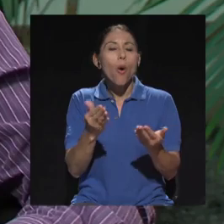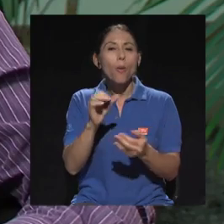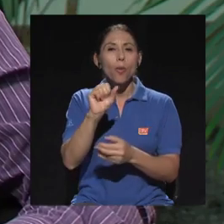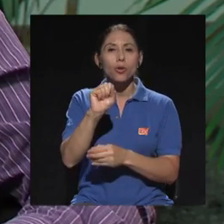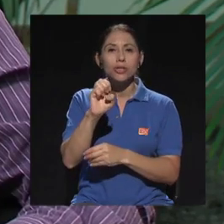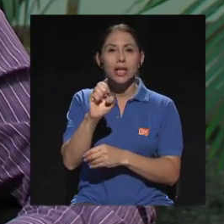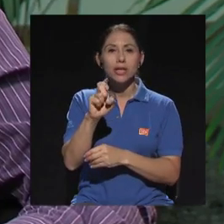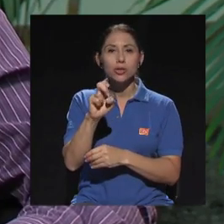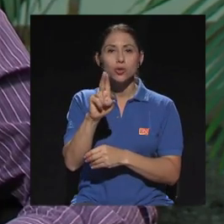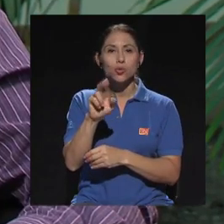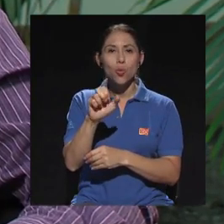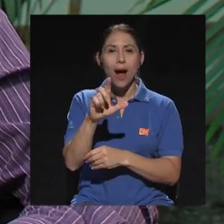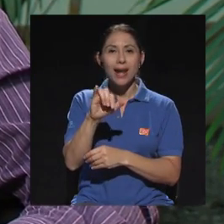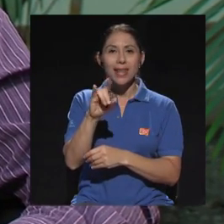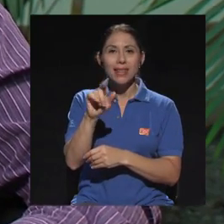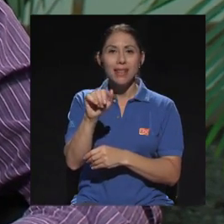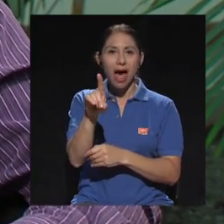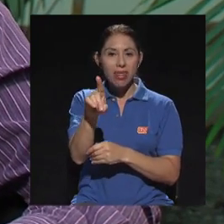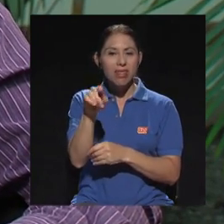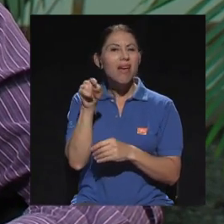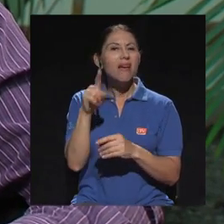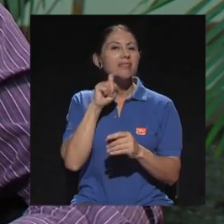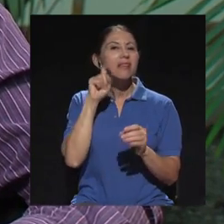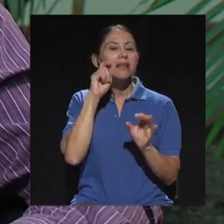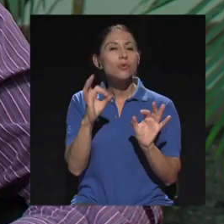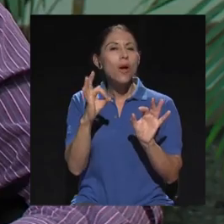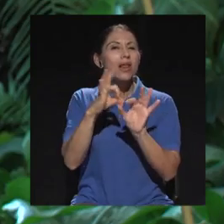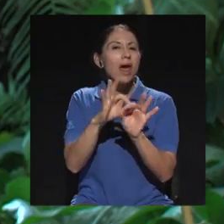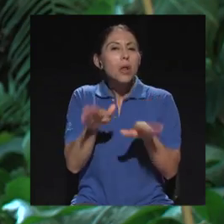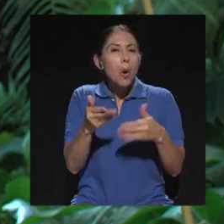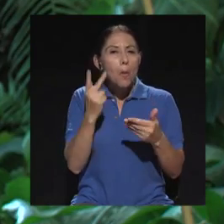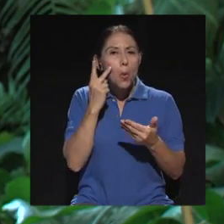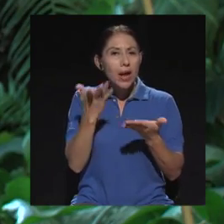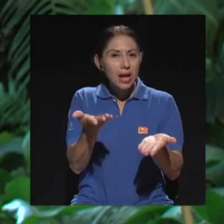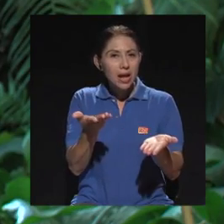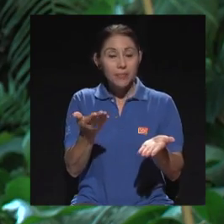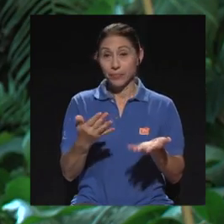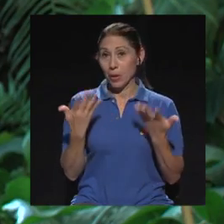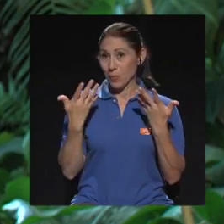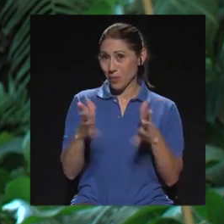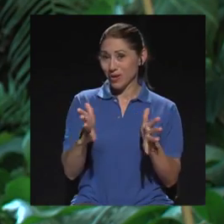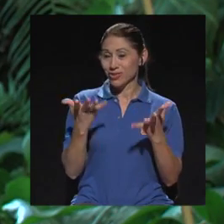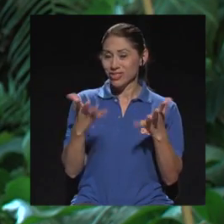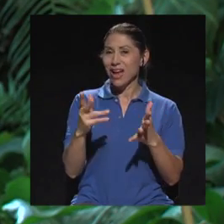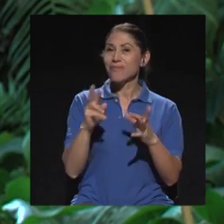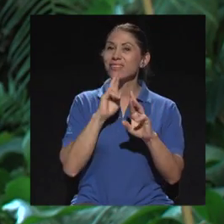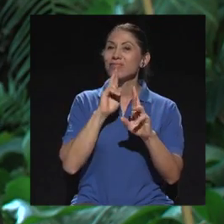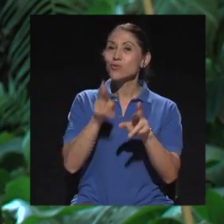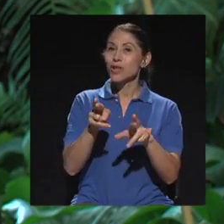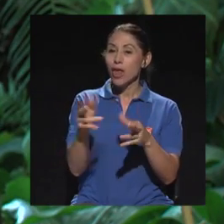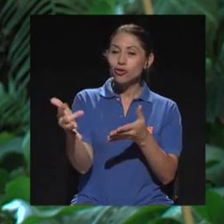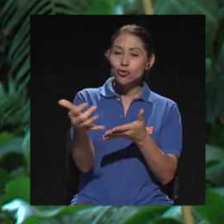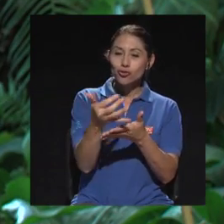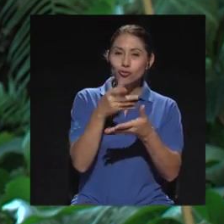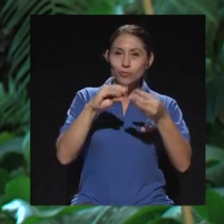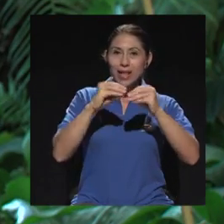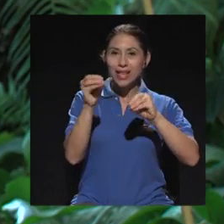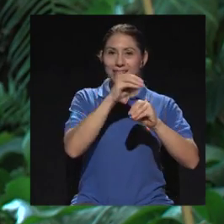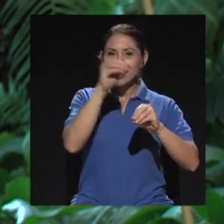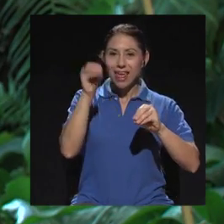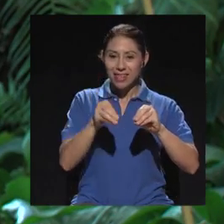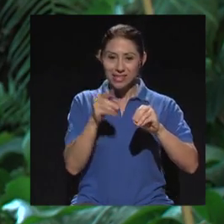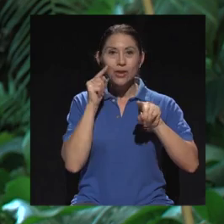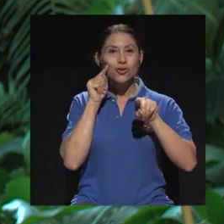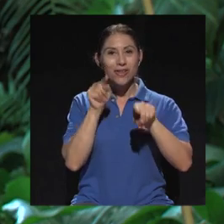que ellos ven el aspecto de la sexualidad? Bueno, estadísticamente se ve, ¿verdad? Se ve reflejado